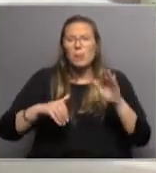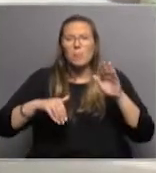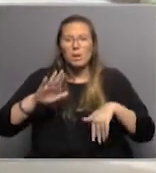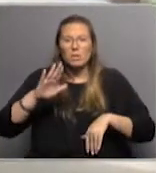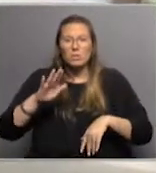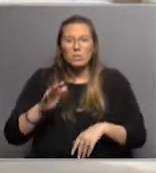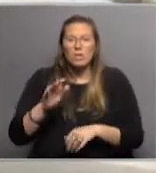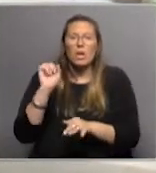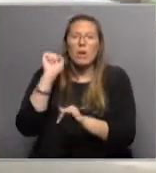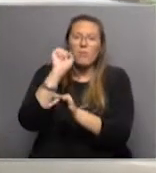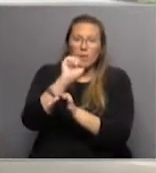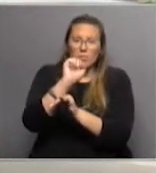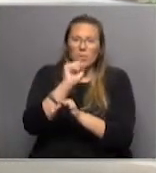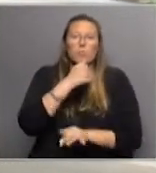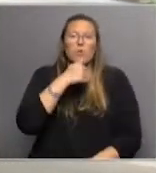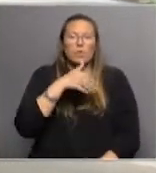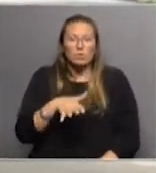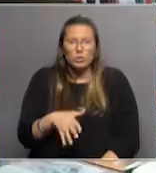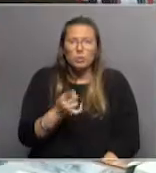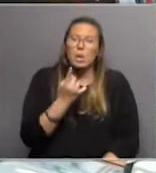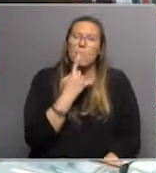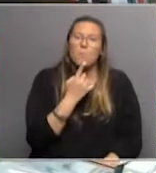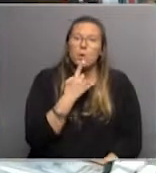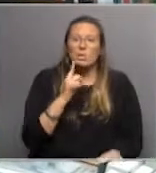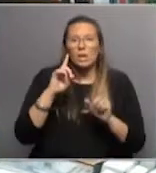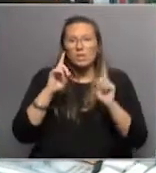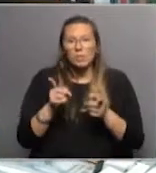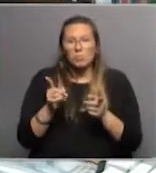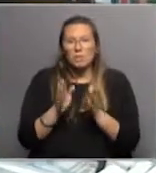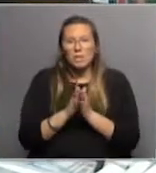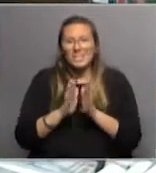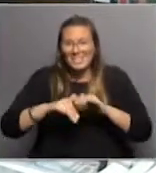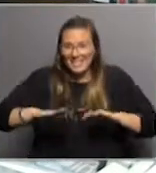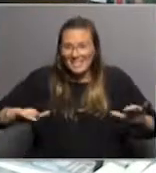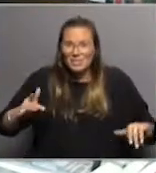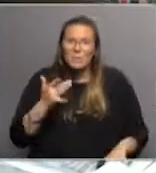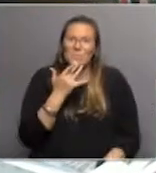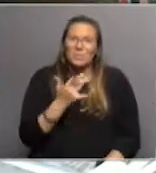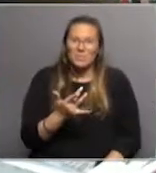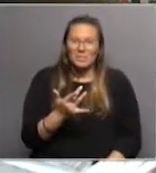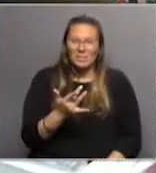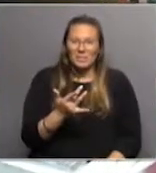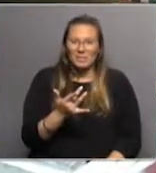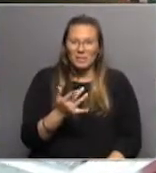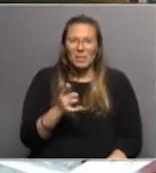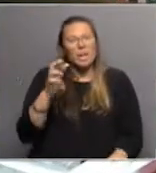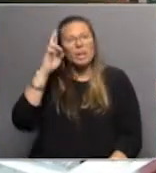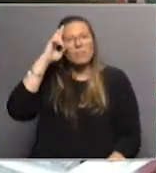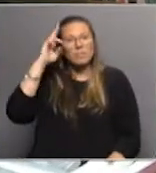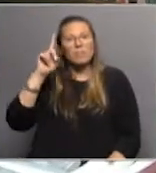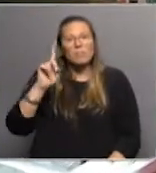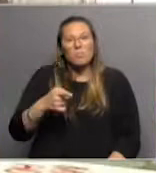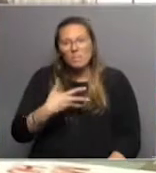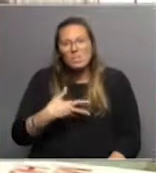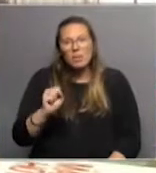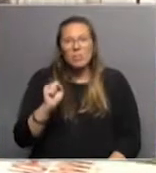cosas de feminismo, de historia, de política. Y también tenemos una colección de infantiles muy linda, que es como bastante reflexiva, y vienen a buscar bastante